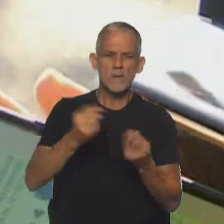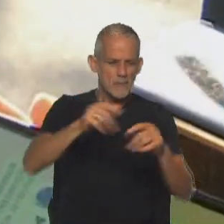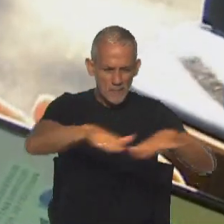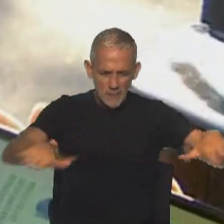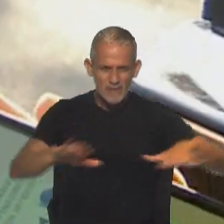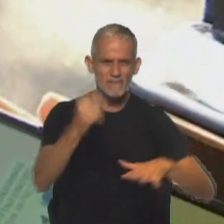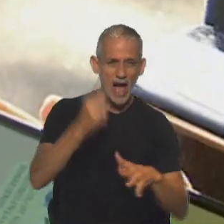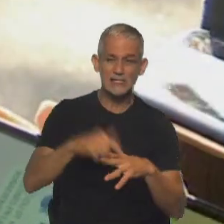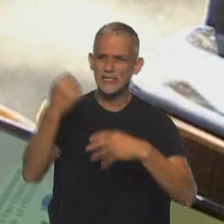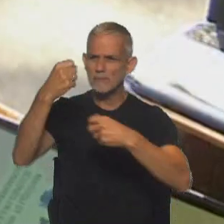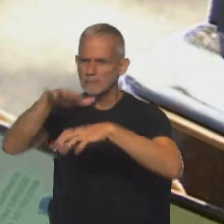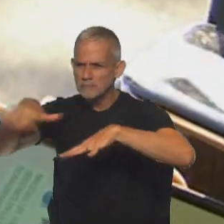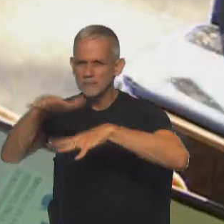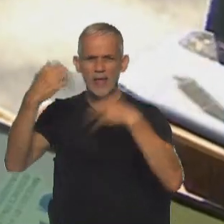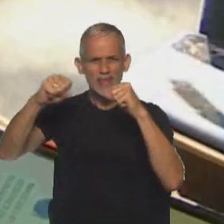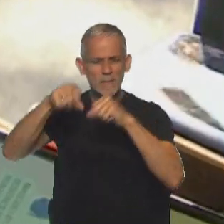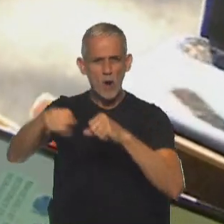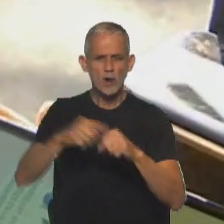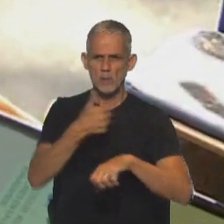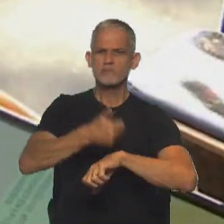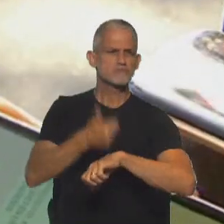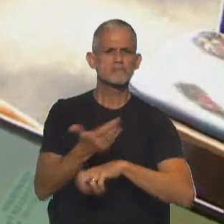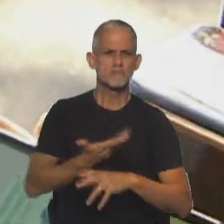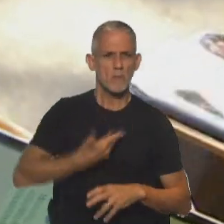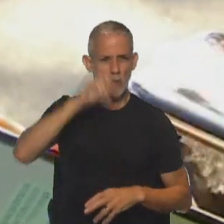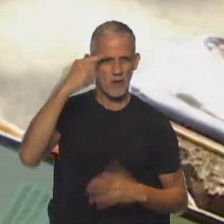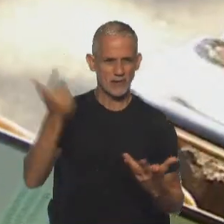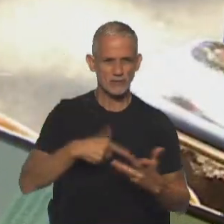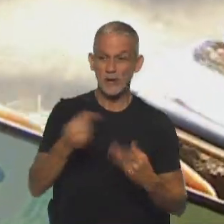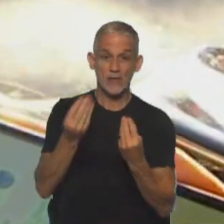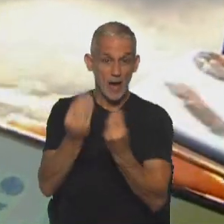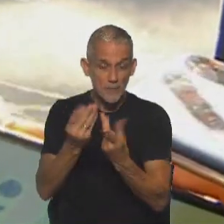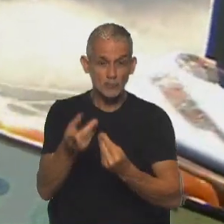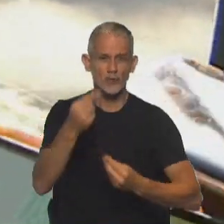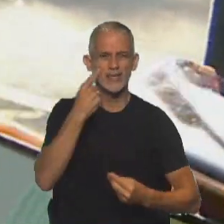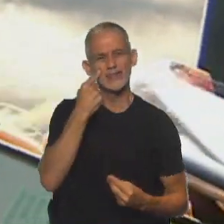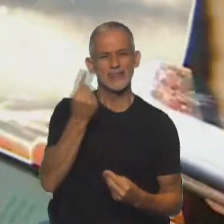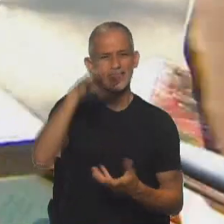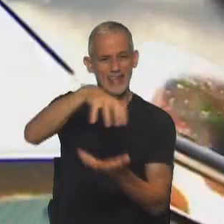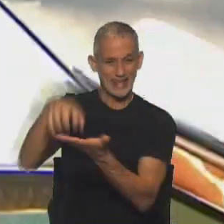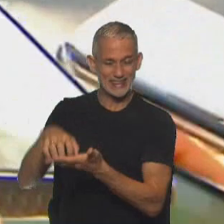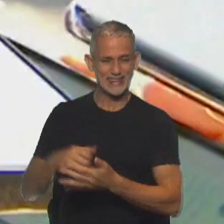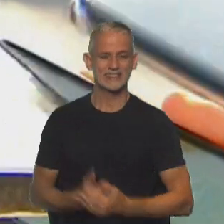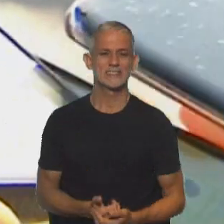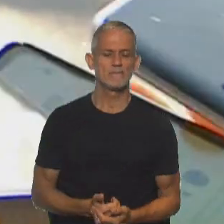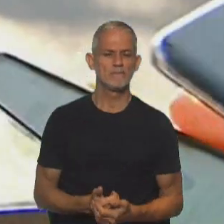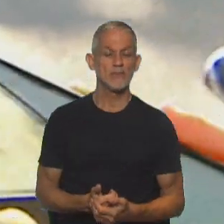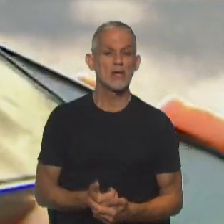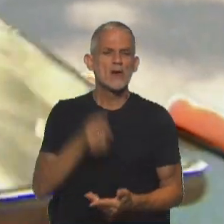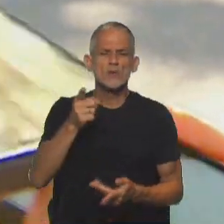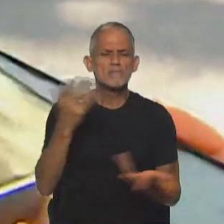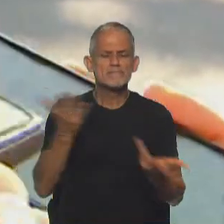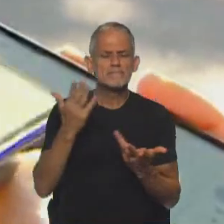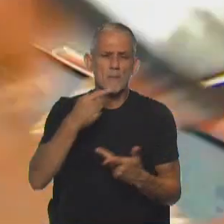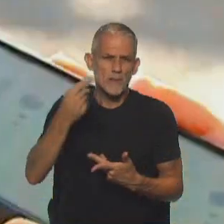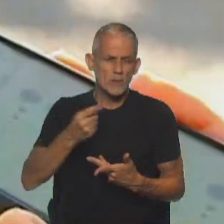playones deportivos. O sea, el Ministerio tiene mucha presencia y fuimos también allí a acompañar a los intendentes que así lo demostraron. Ministro, ¿usted espera